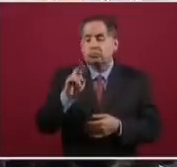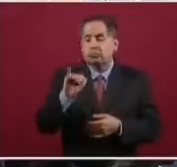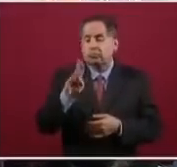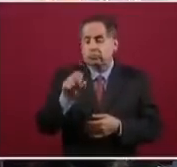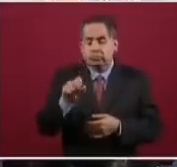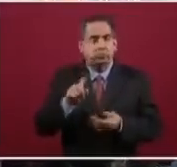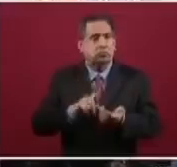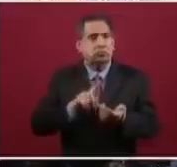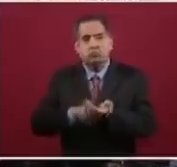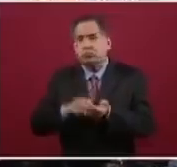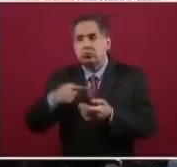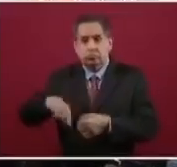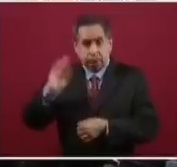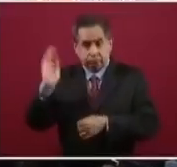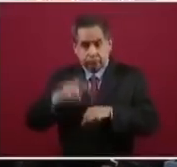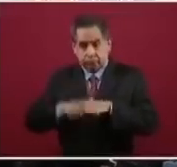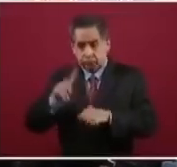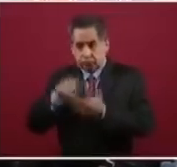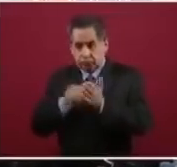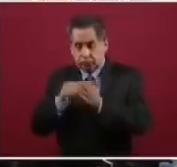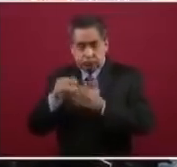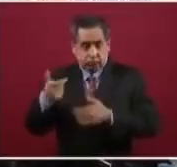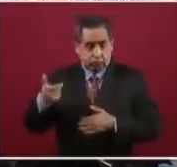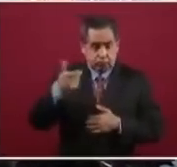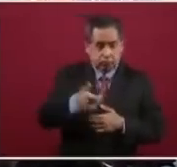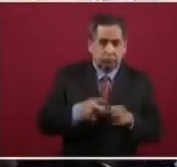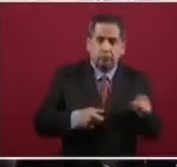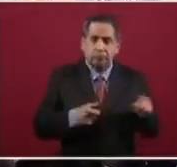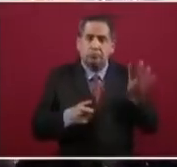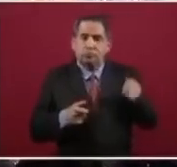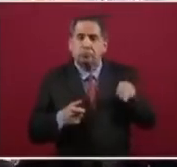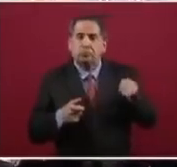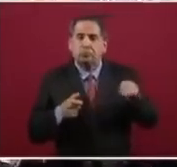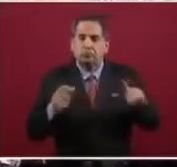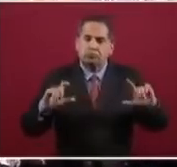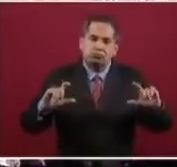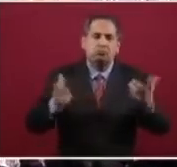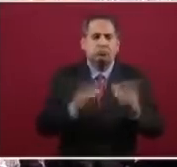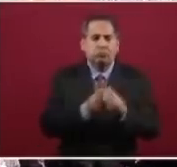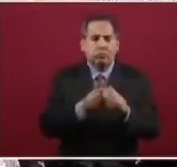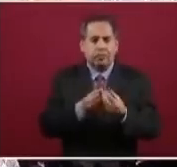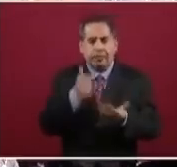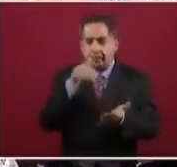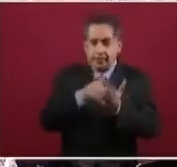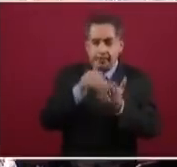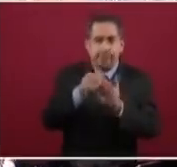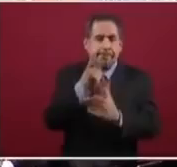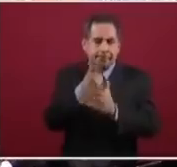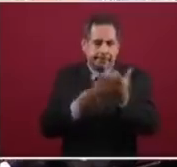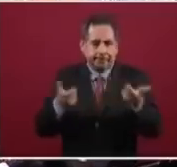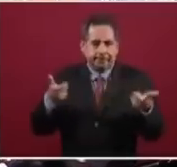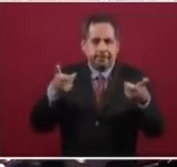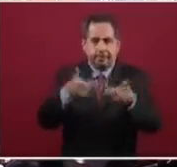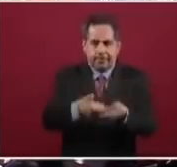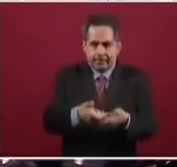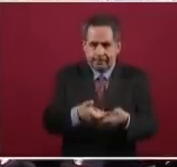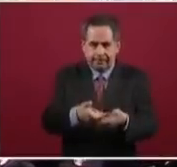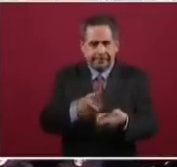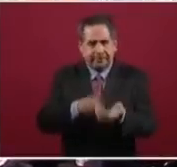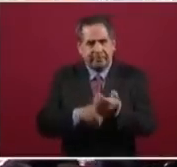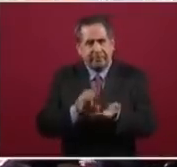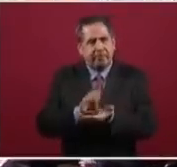alrededor de 2 mil millones de dólares y ellos van a poner otros 4 mil millones de dólares detrás de tal forma verde pesos